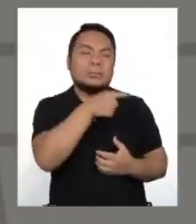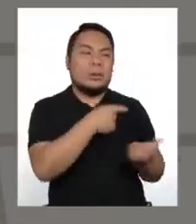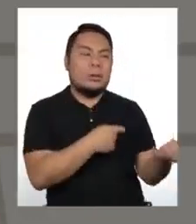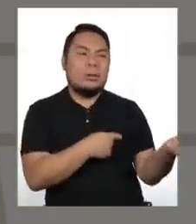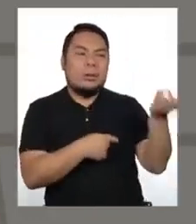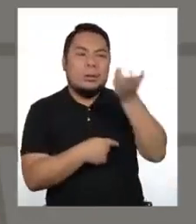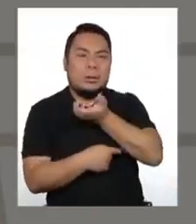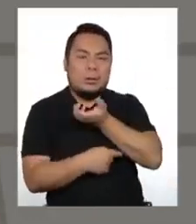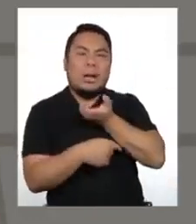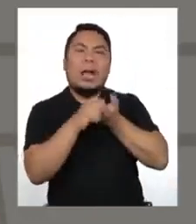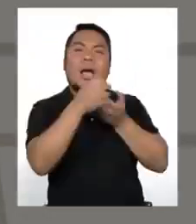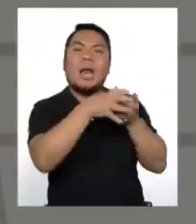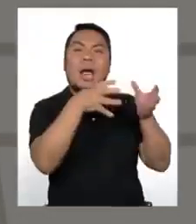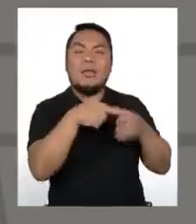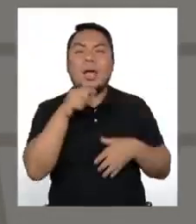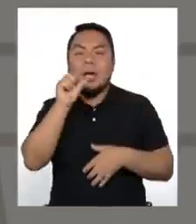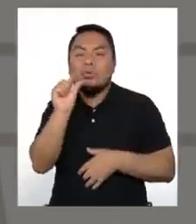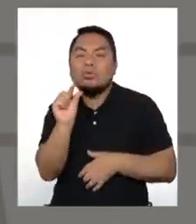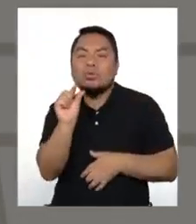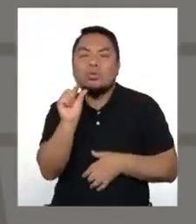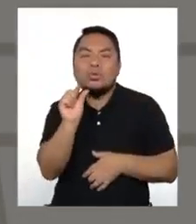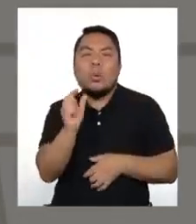con 23 pequeñas?